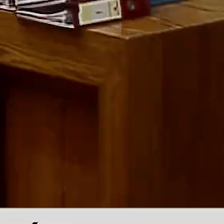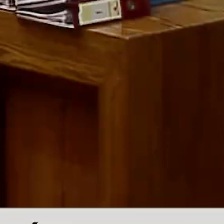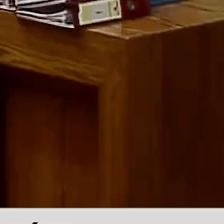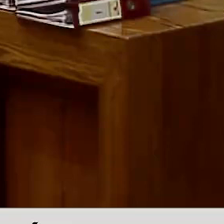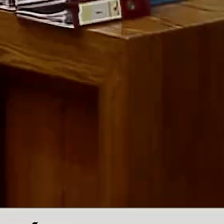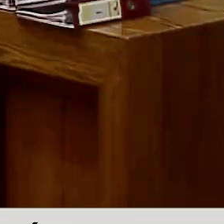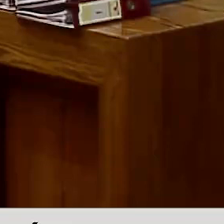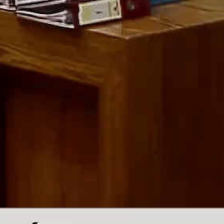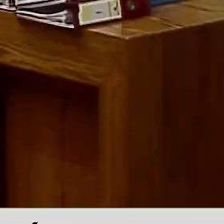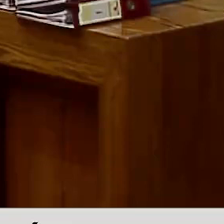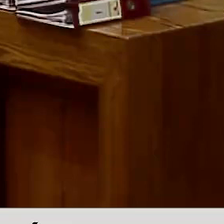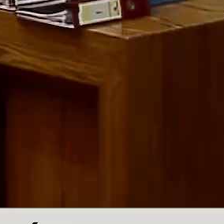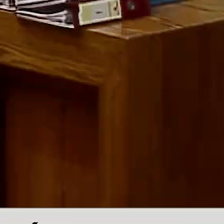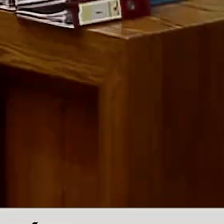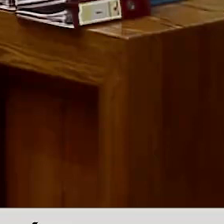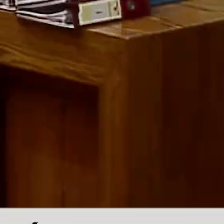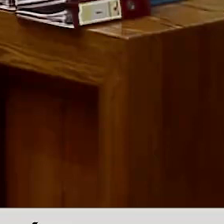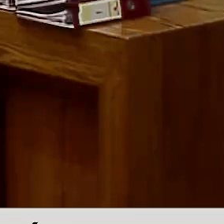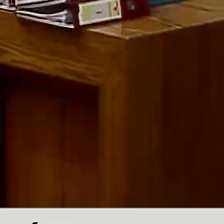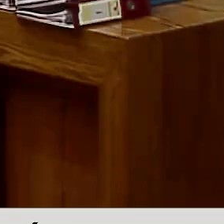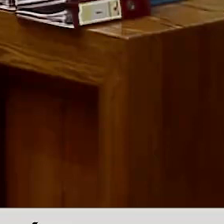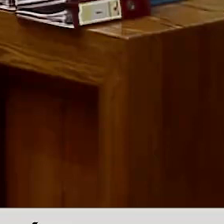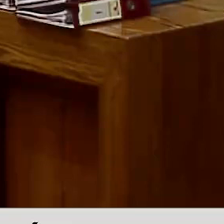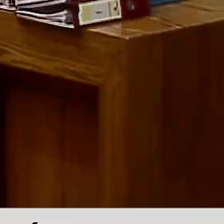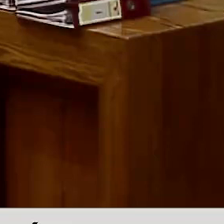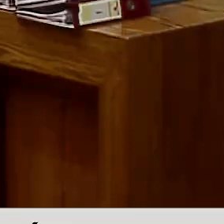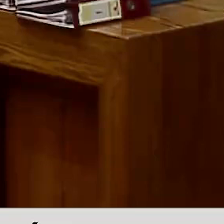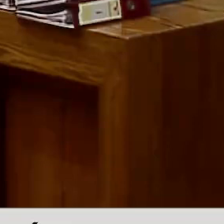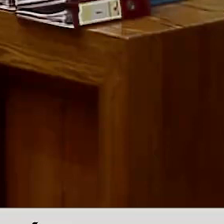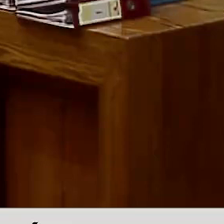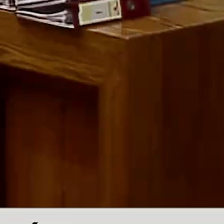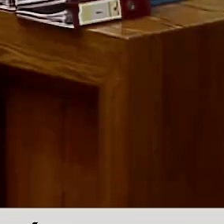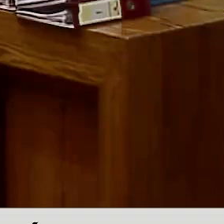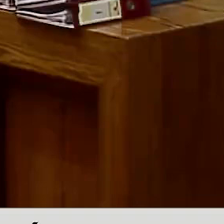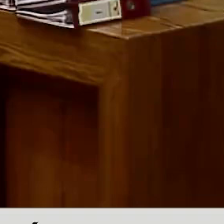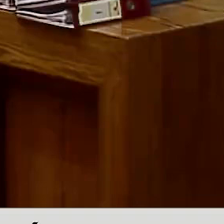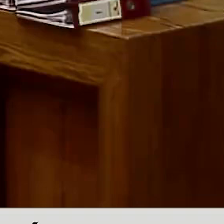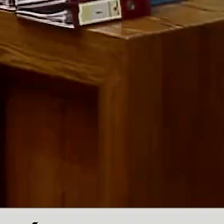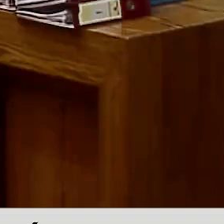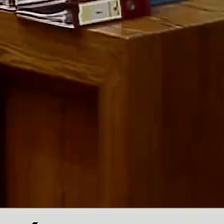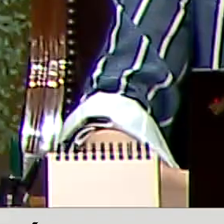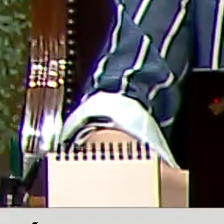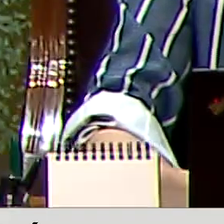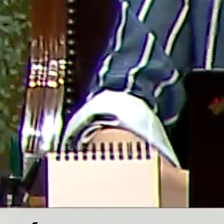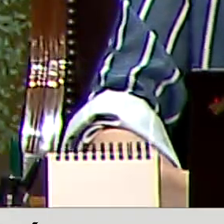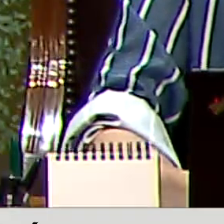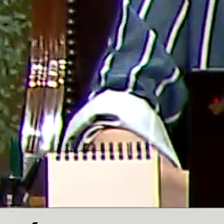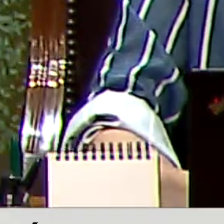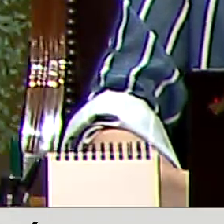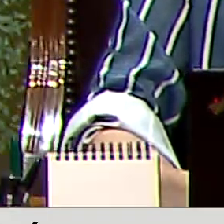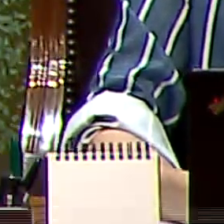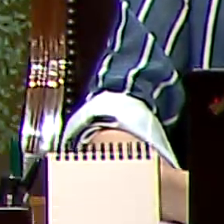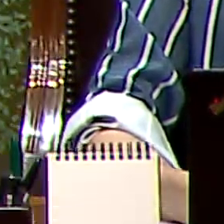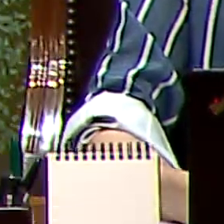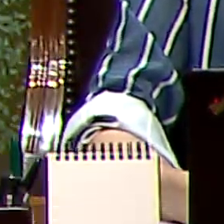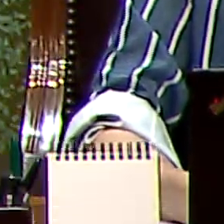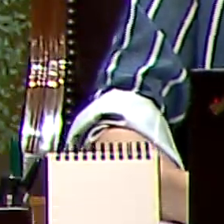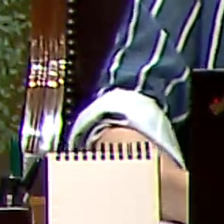votamos han votado todas y todos los señores diputados resultado de la